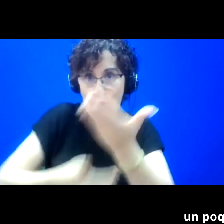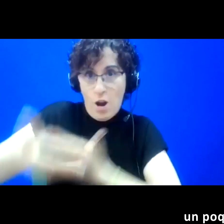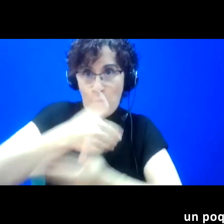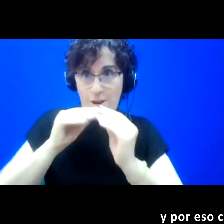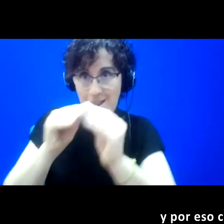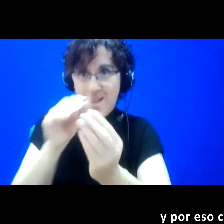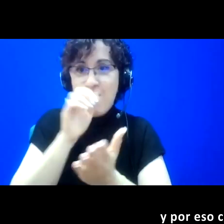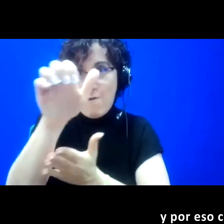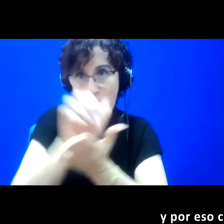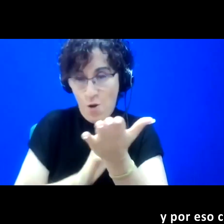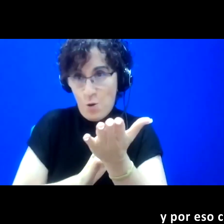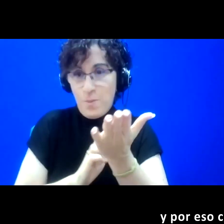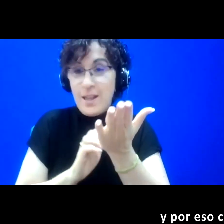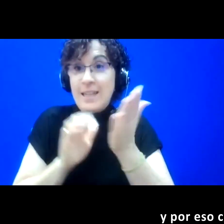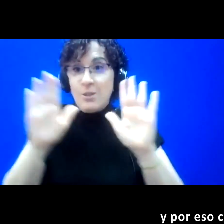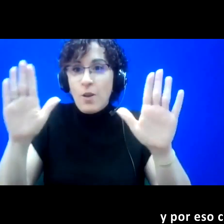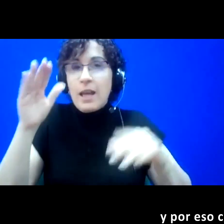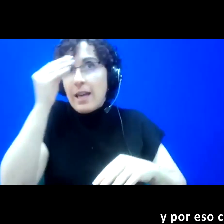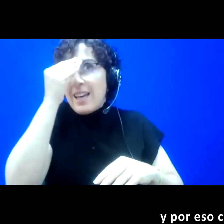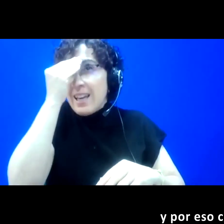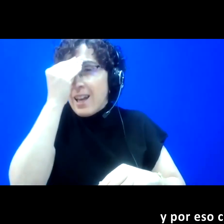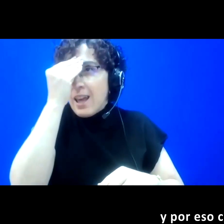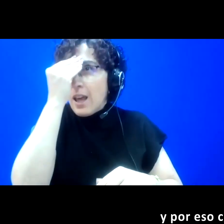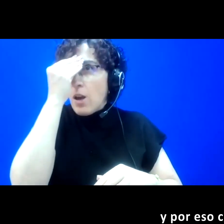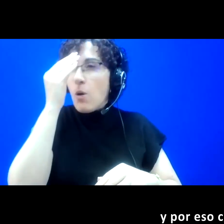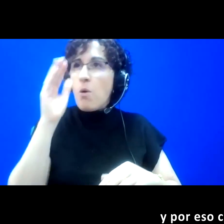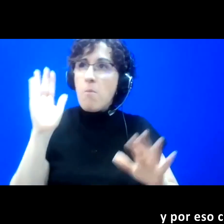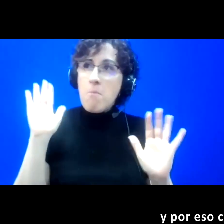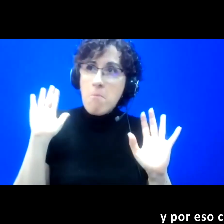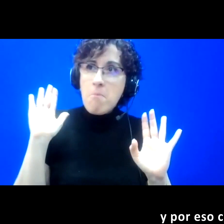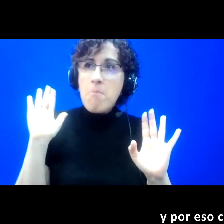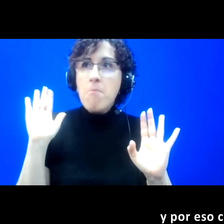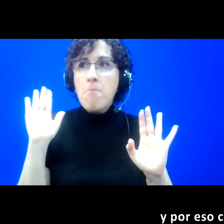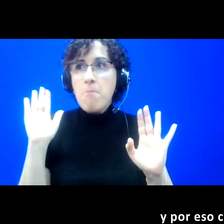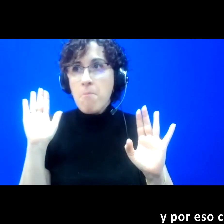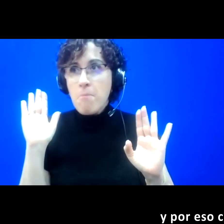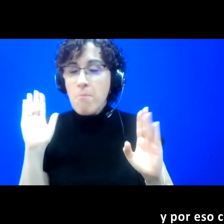eso creo que estoy en condiciones de